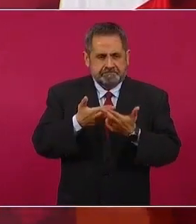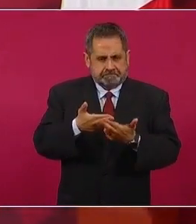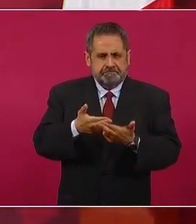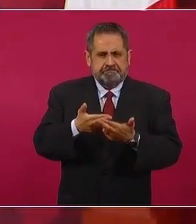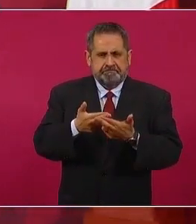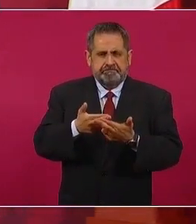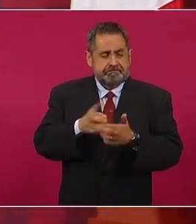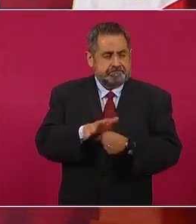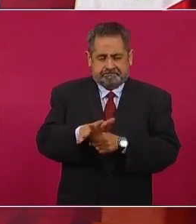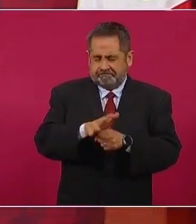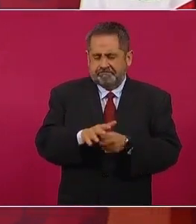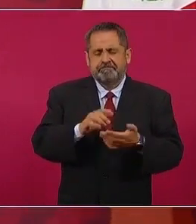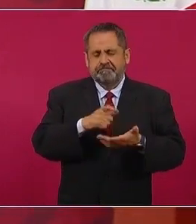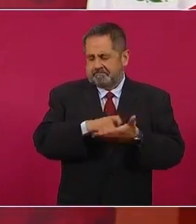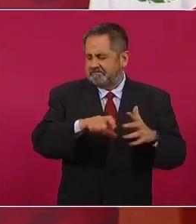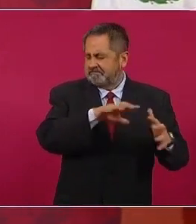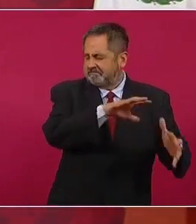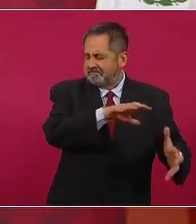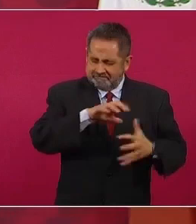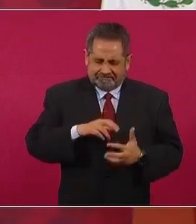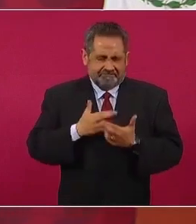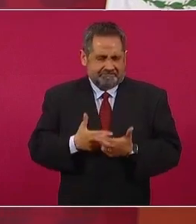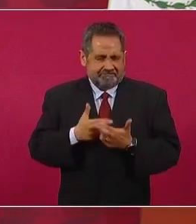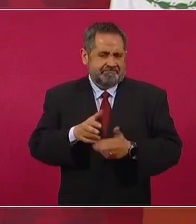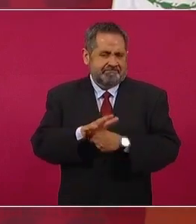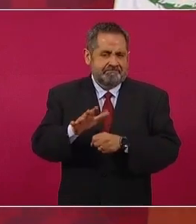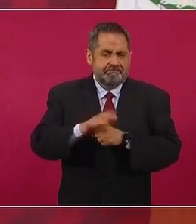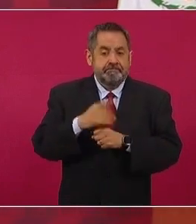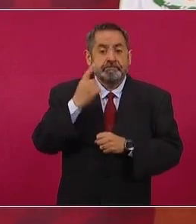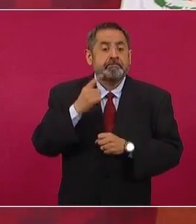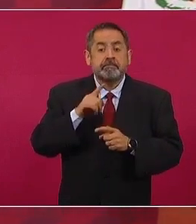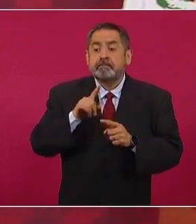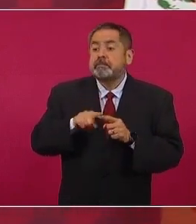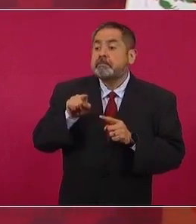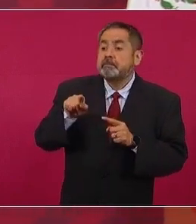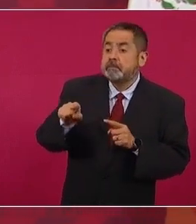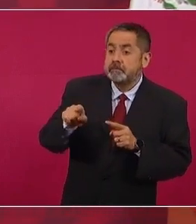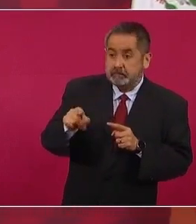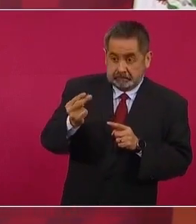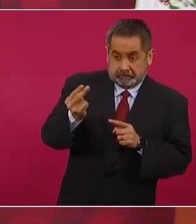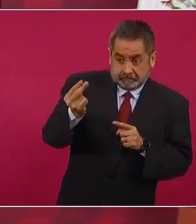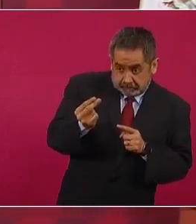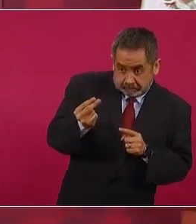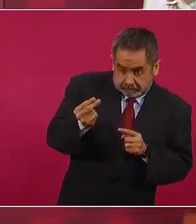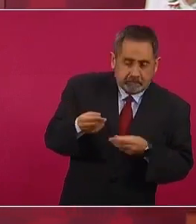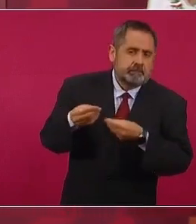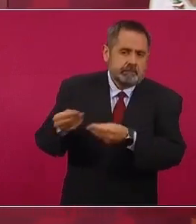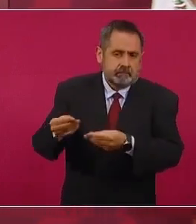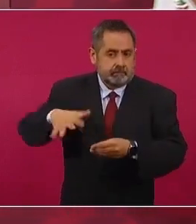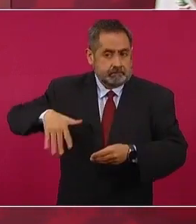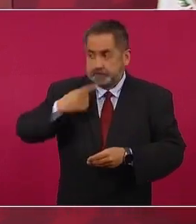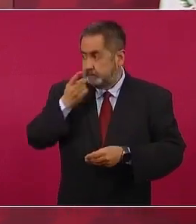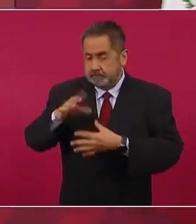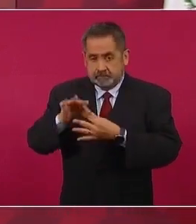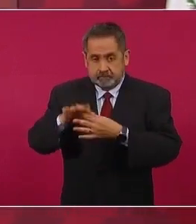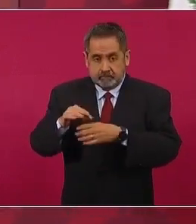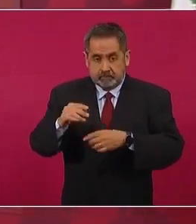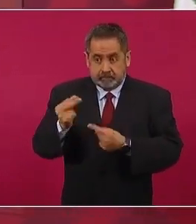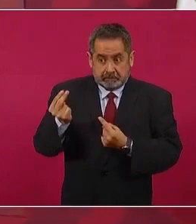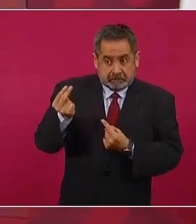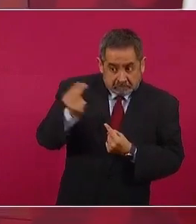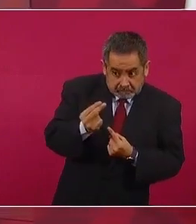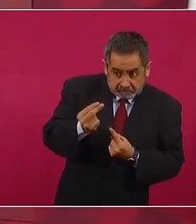medicamentos necesarios para quienes, como aquí lo explicó el doctor, lo